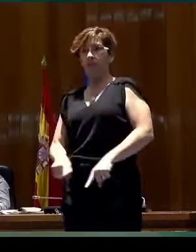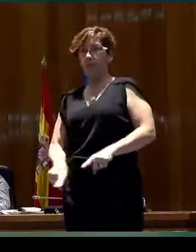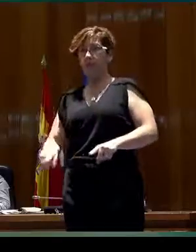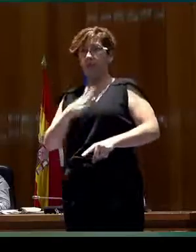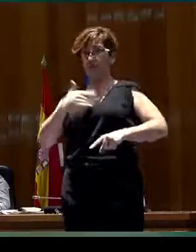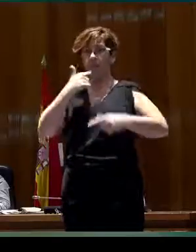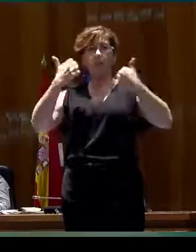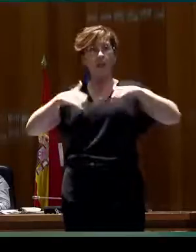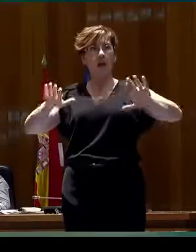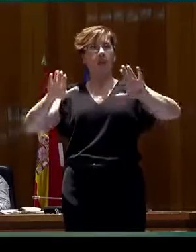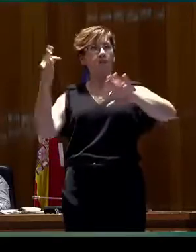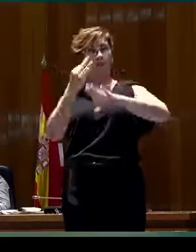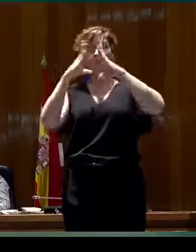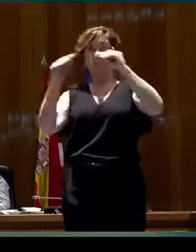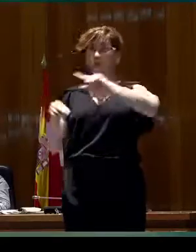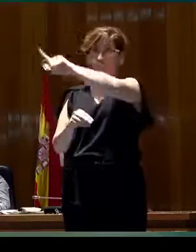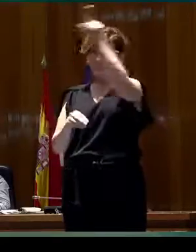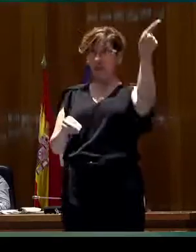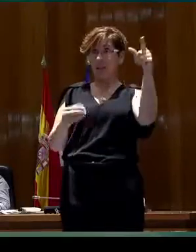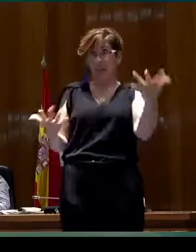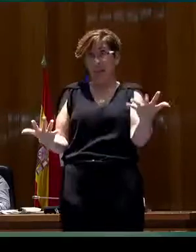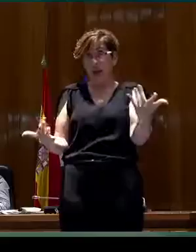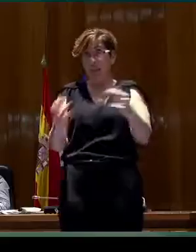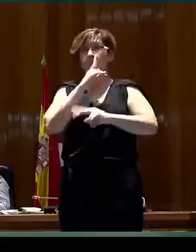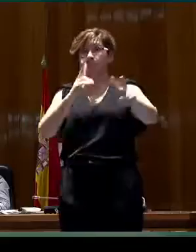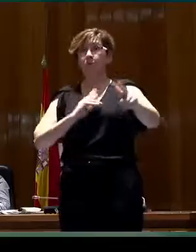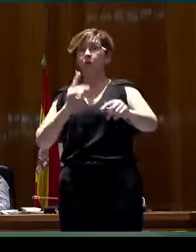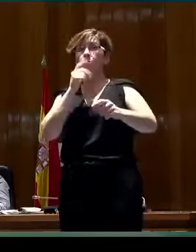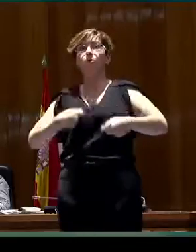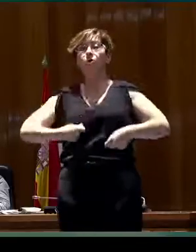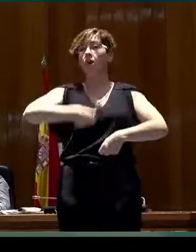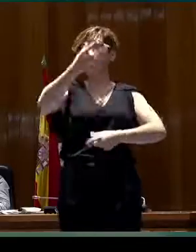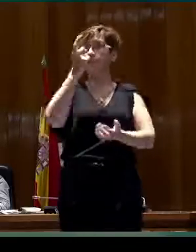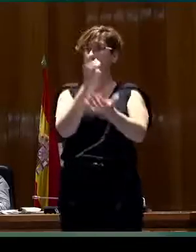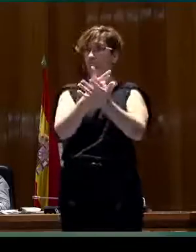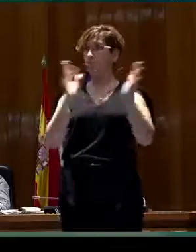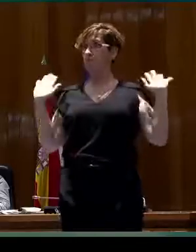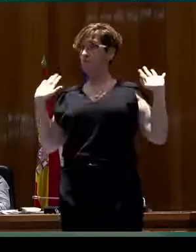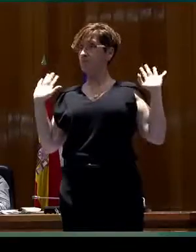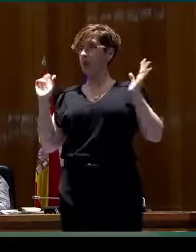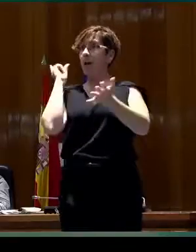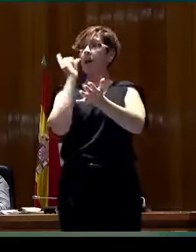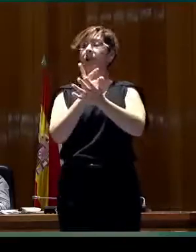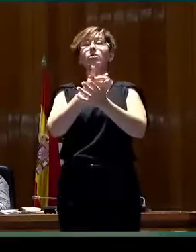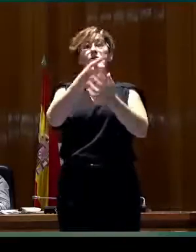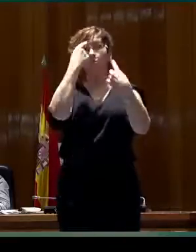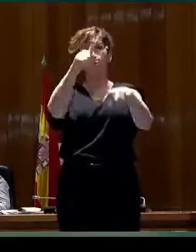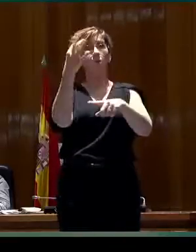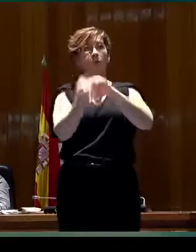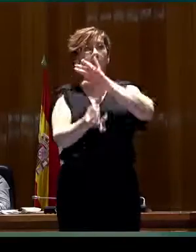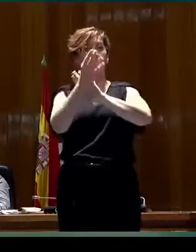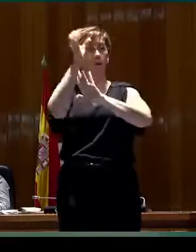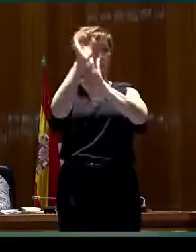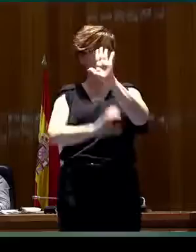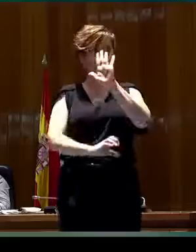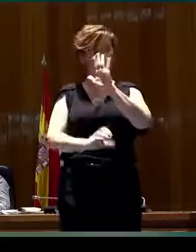las universidades, que tienen que responder ahora al reto que ya se le ha puesto delante con la articulación de un currículum